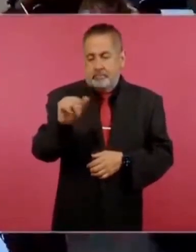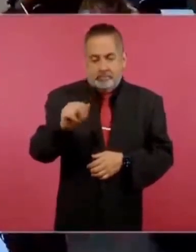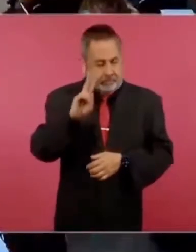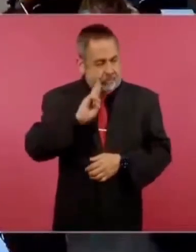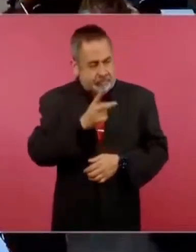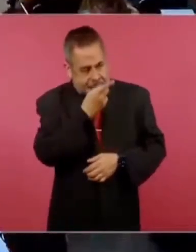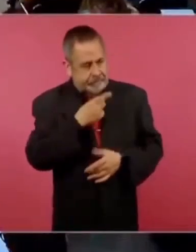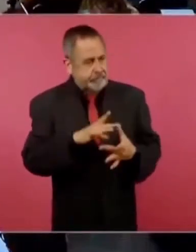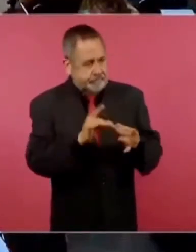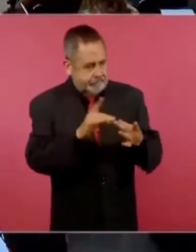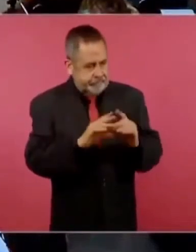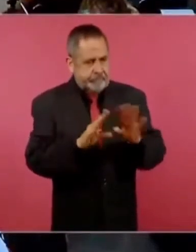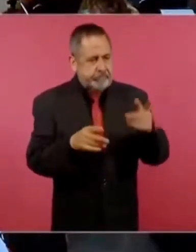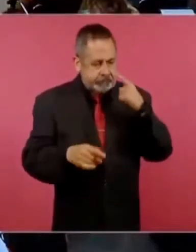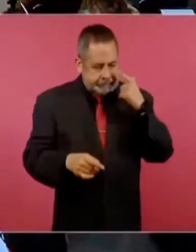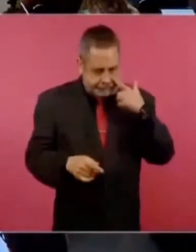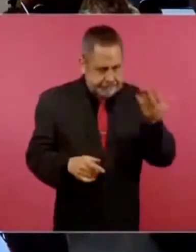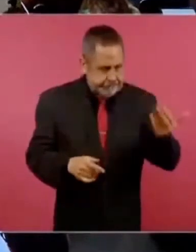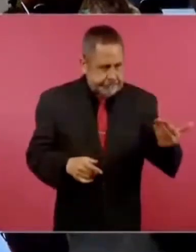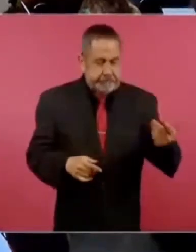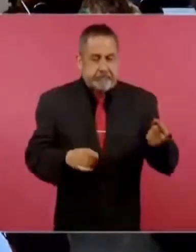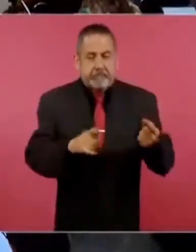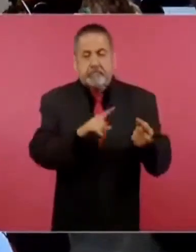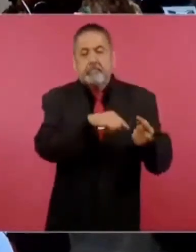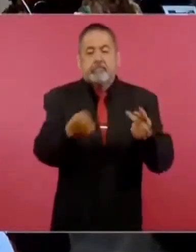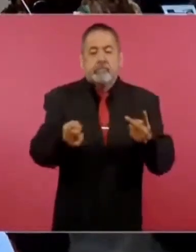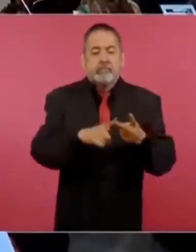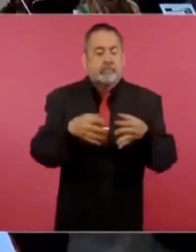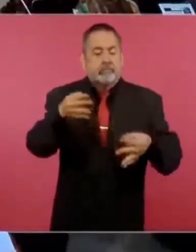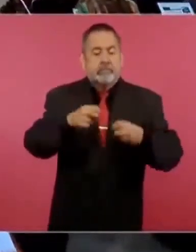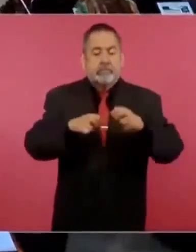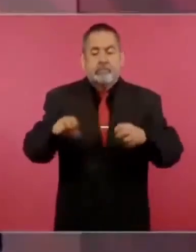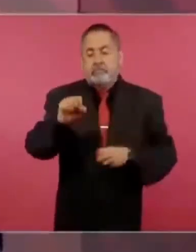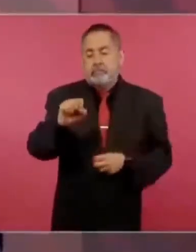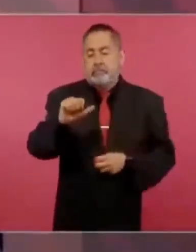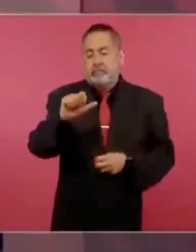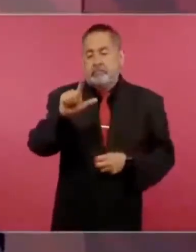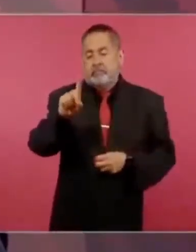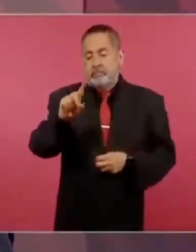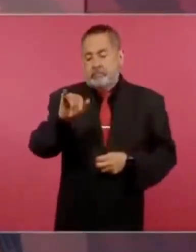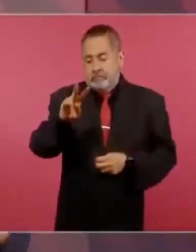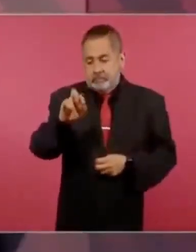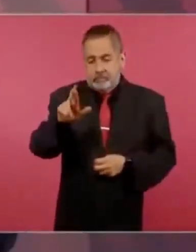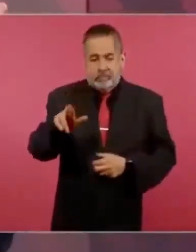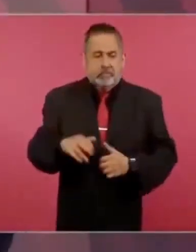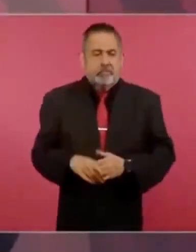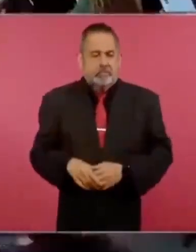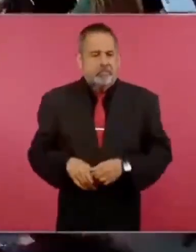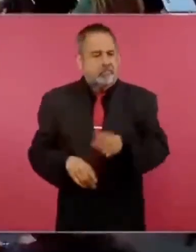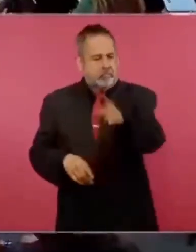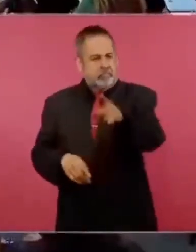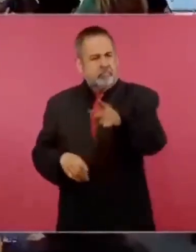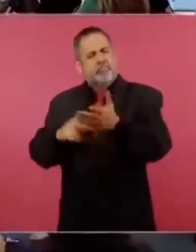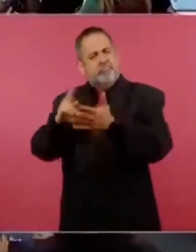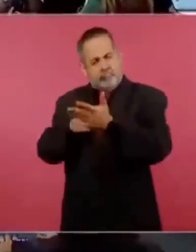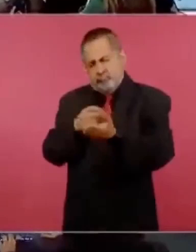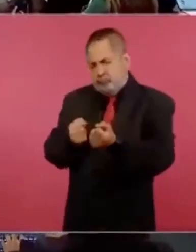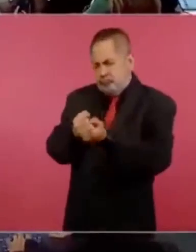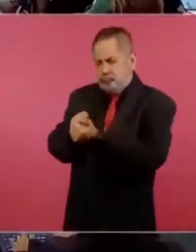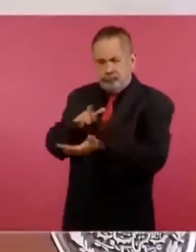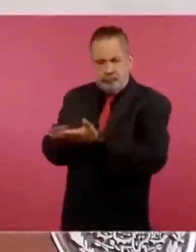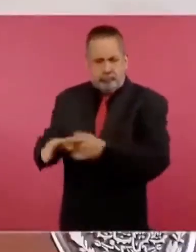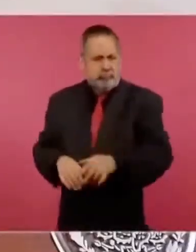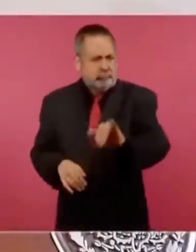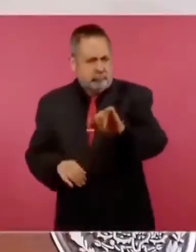el exministro Saldívar reitera su respaldo hacia el exministro